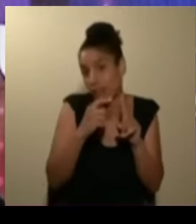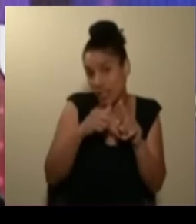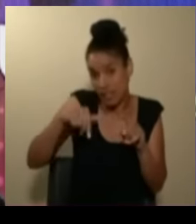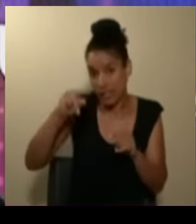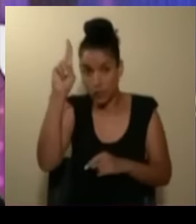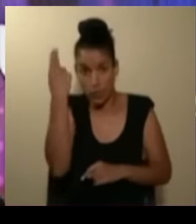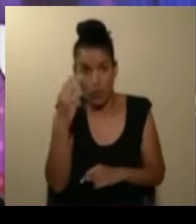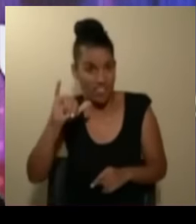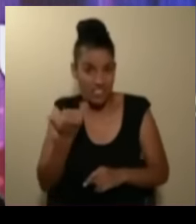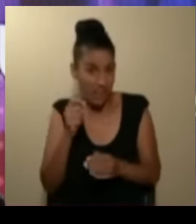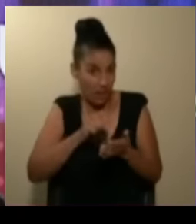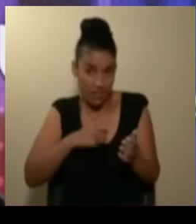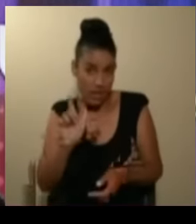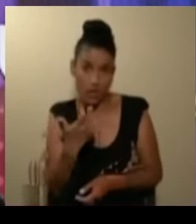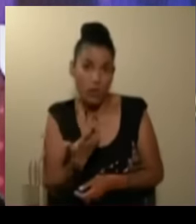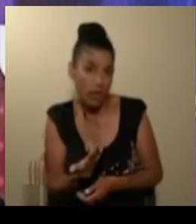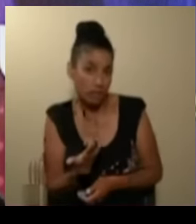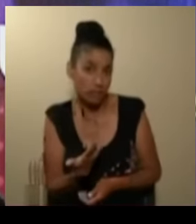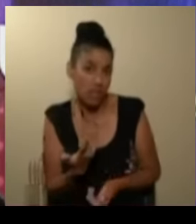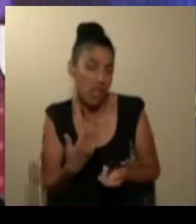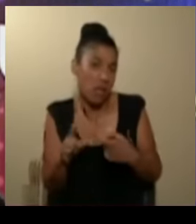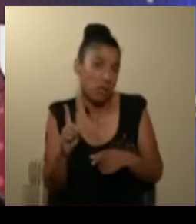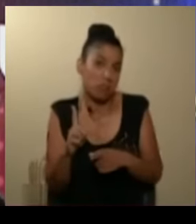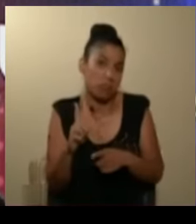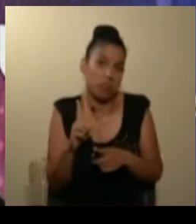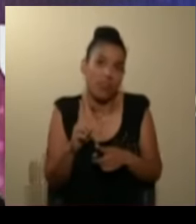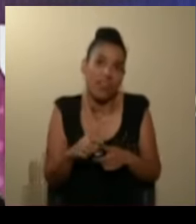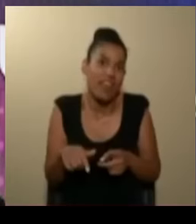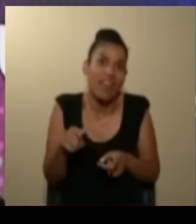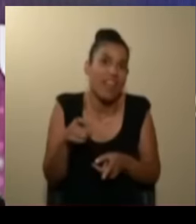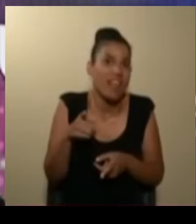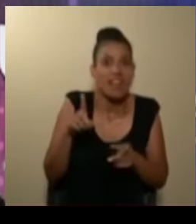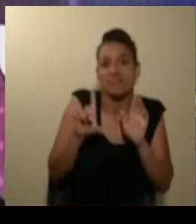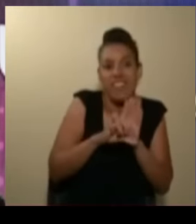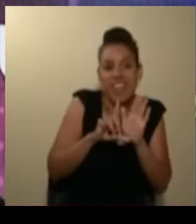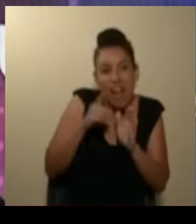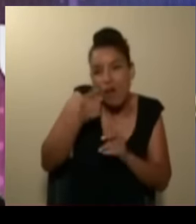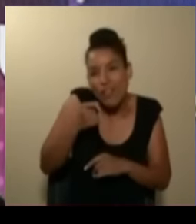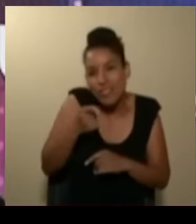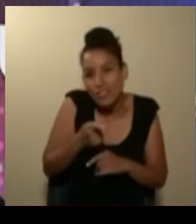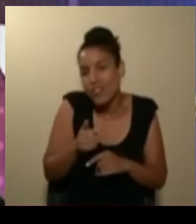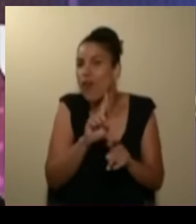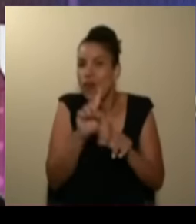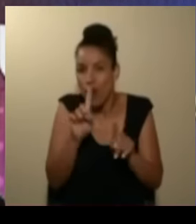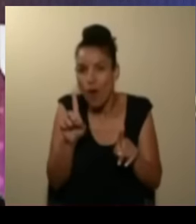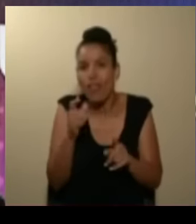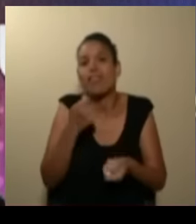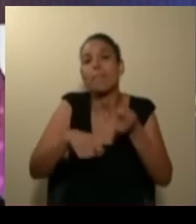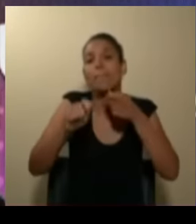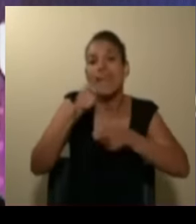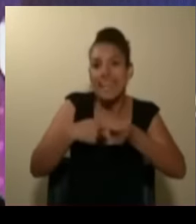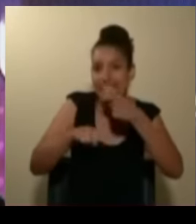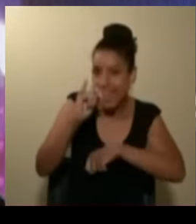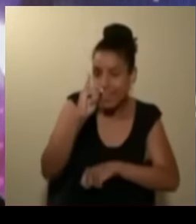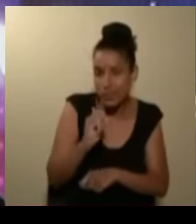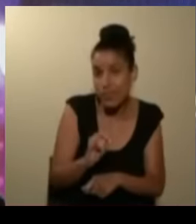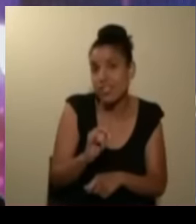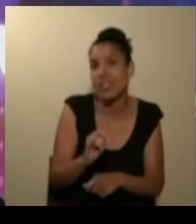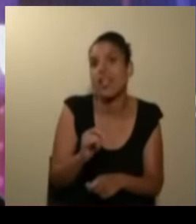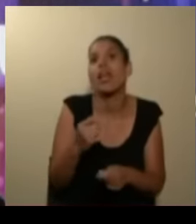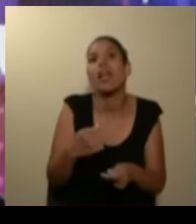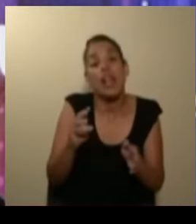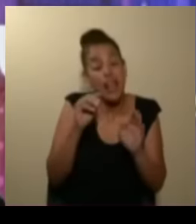la garantía no era un requisito legal. En todo caso, es un requisito de mercado. Lo que sí